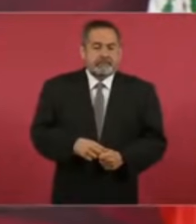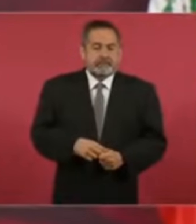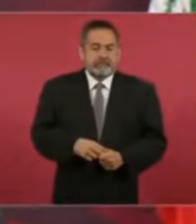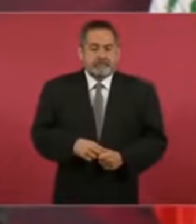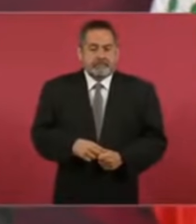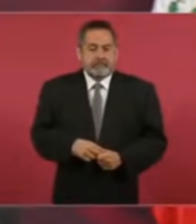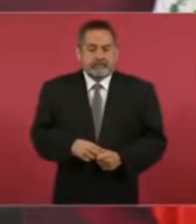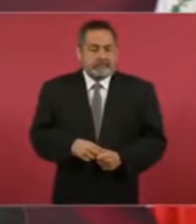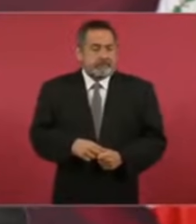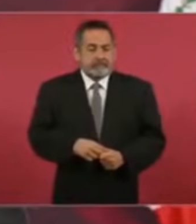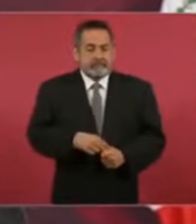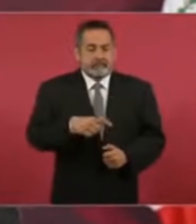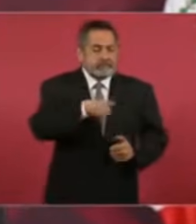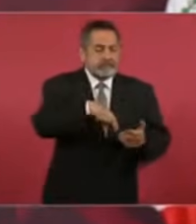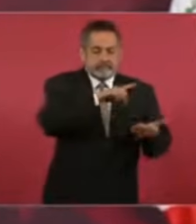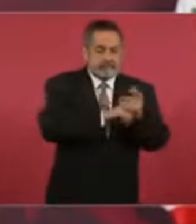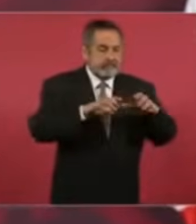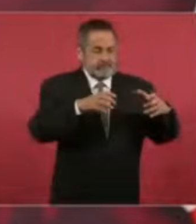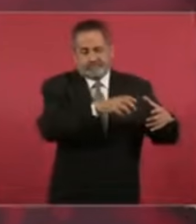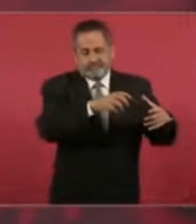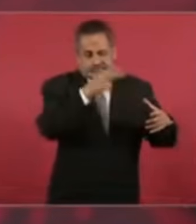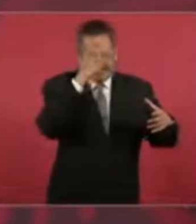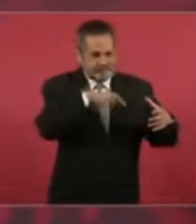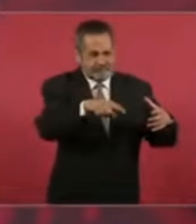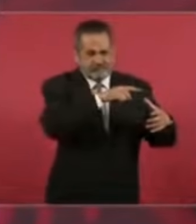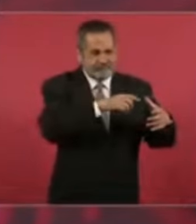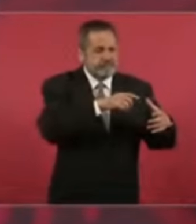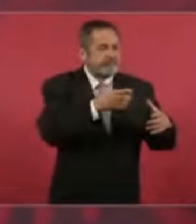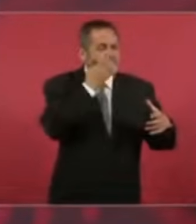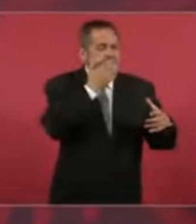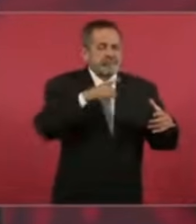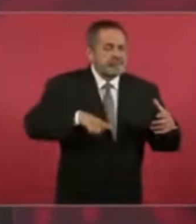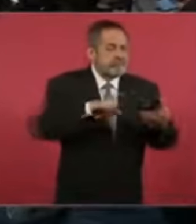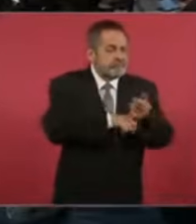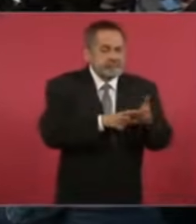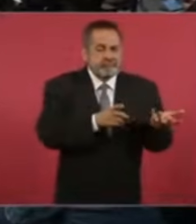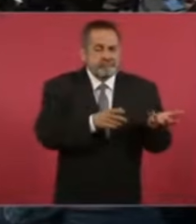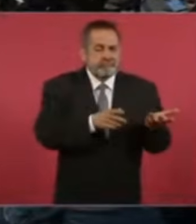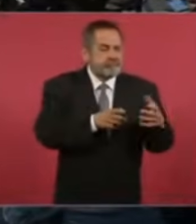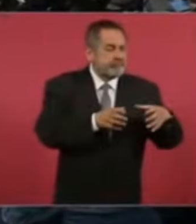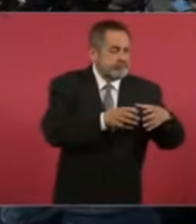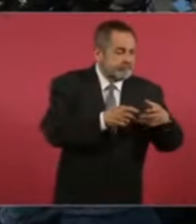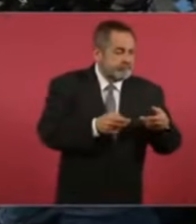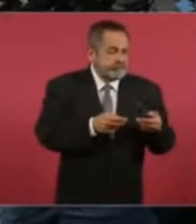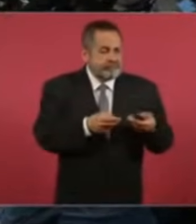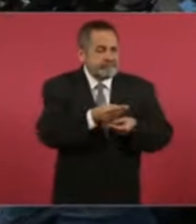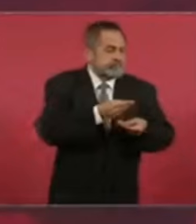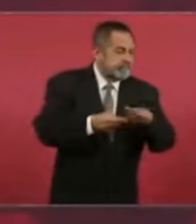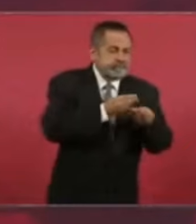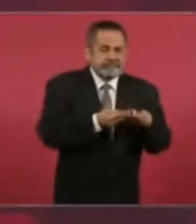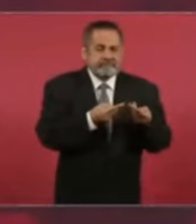Iban más allá los tecnócratas mexicanos que lo que les pedían los organismos financieros internacionales.